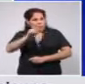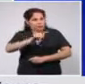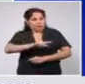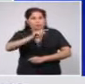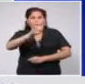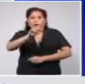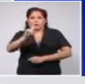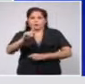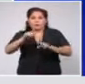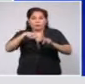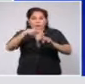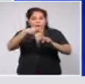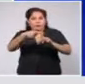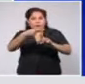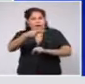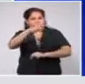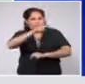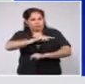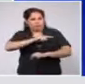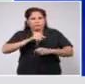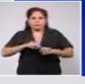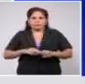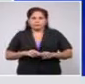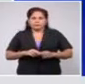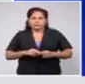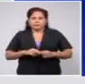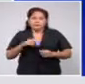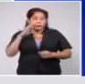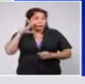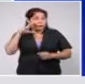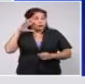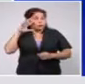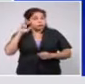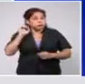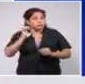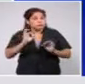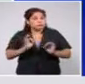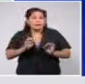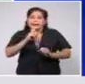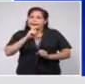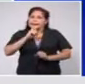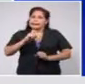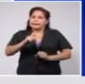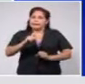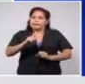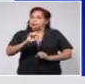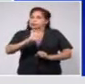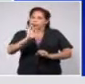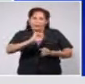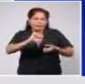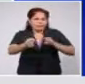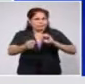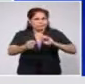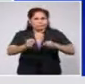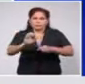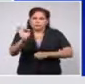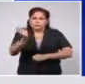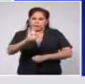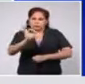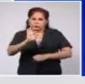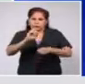41 más que la jornada anterior, evidencia que es difícil, no se ha logrado todavía el control de la